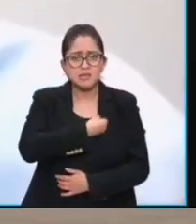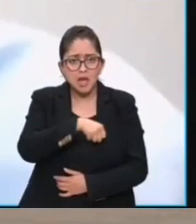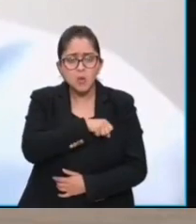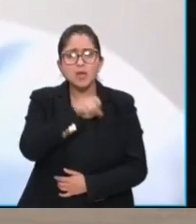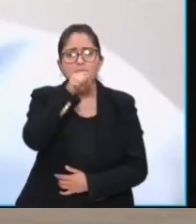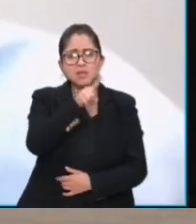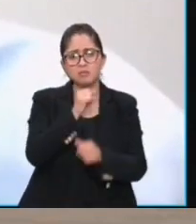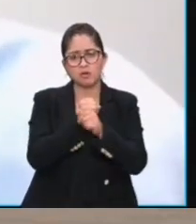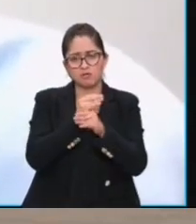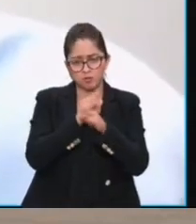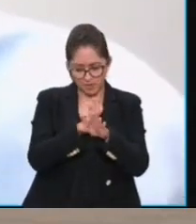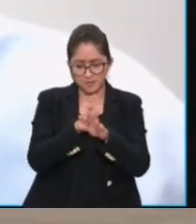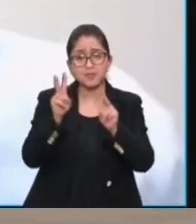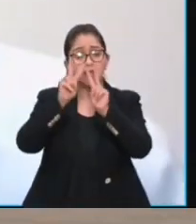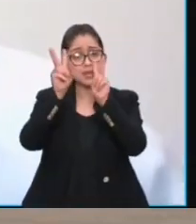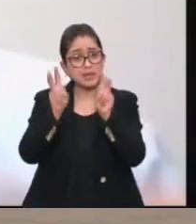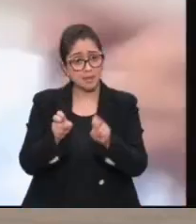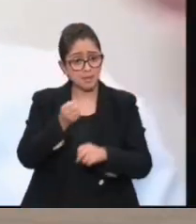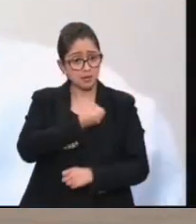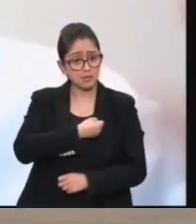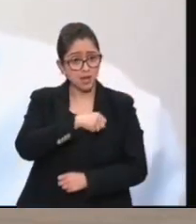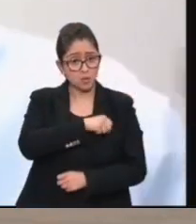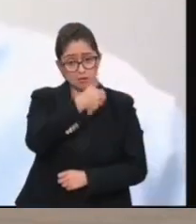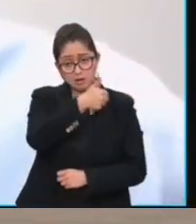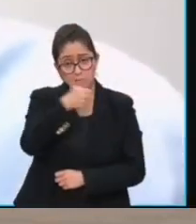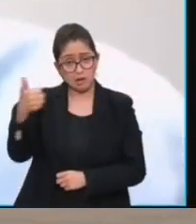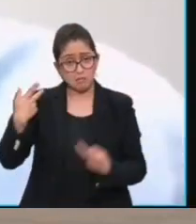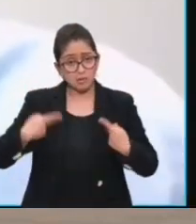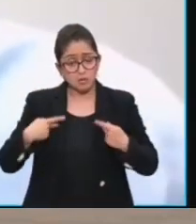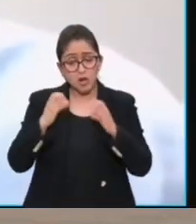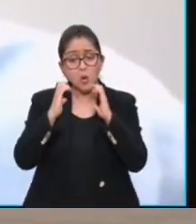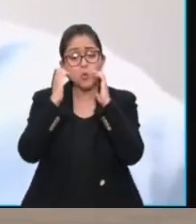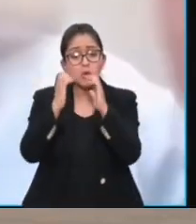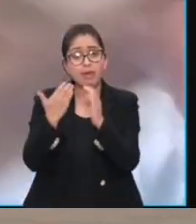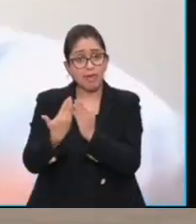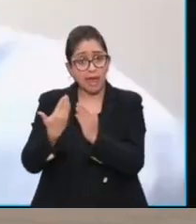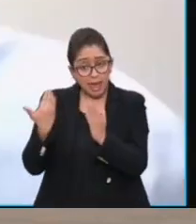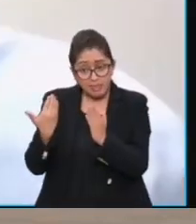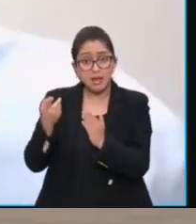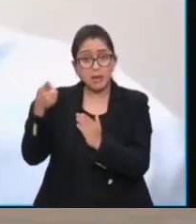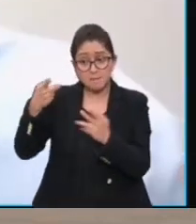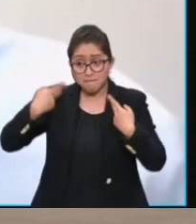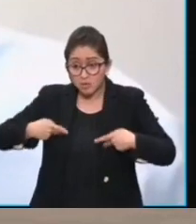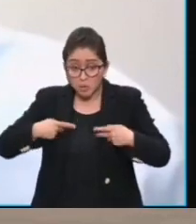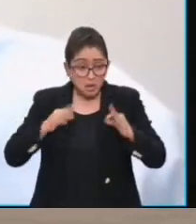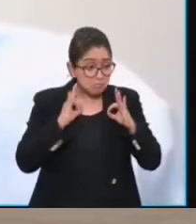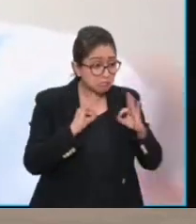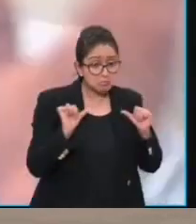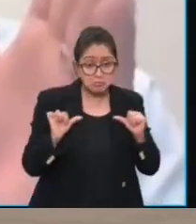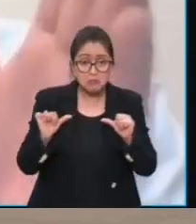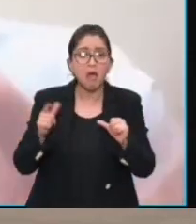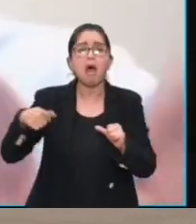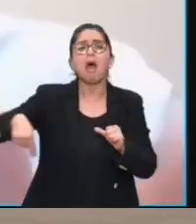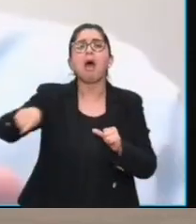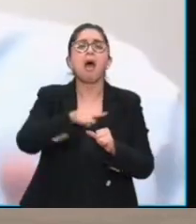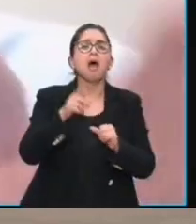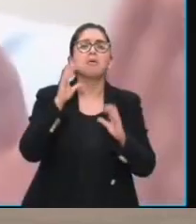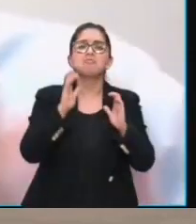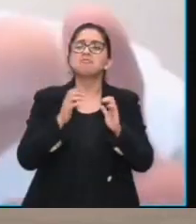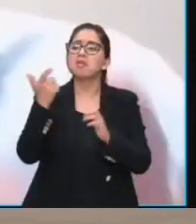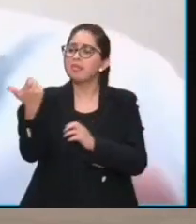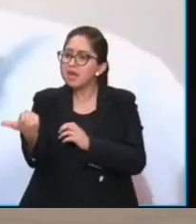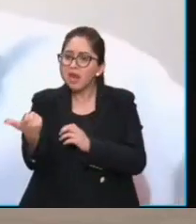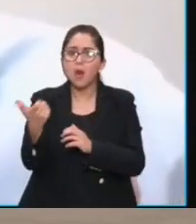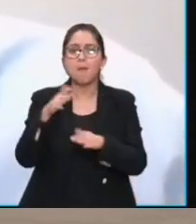El contexto de la salud preventiva es lo que nos llevará a tener ahorros que se olvidaron en otros sexenios para poder